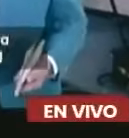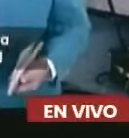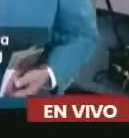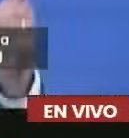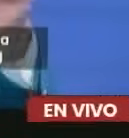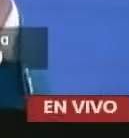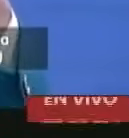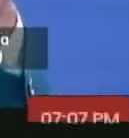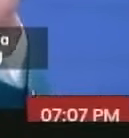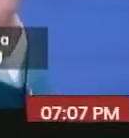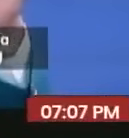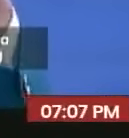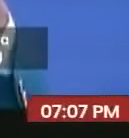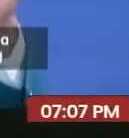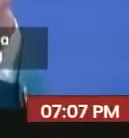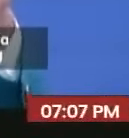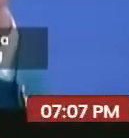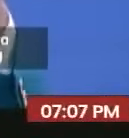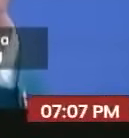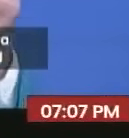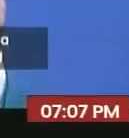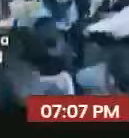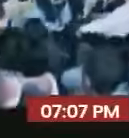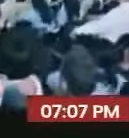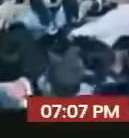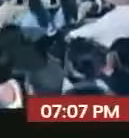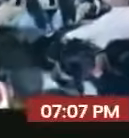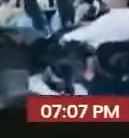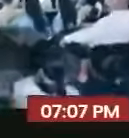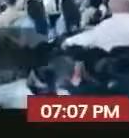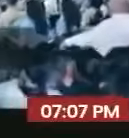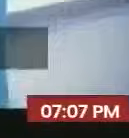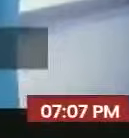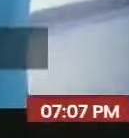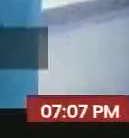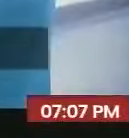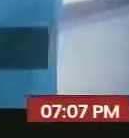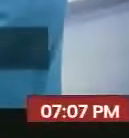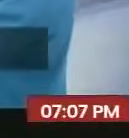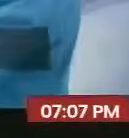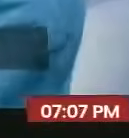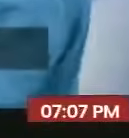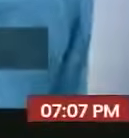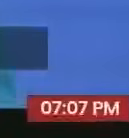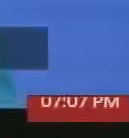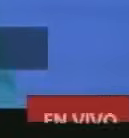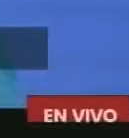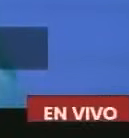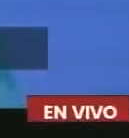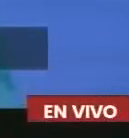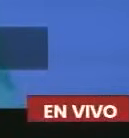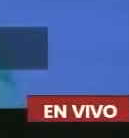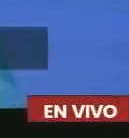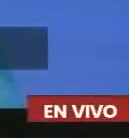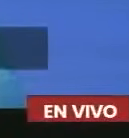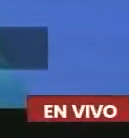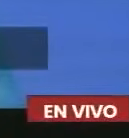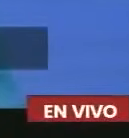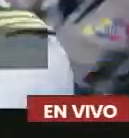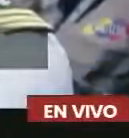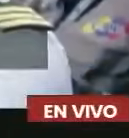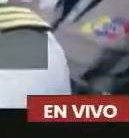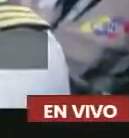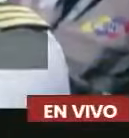pueblos del mundo con esta declaración que hace el secretario general de la ONU a presionar en las calles del mundo entero hasta que logremos parar